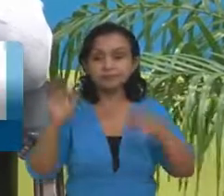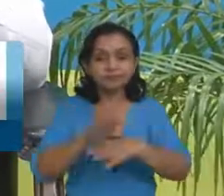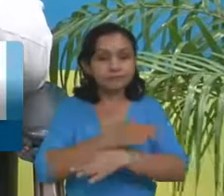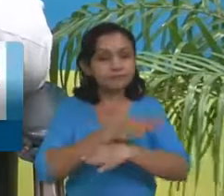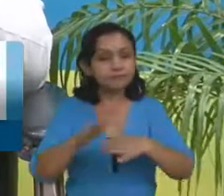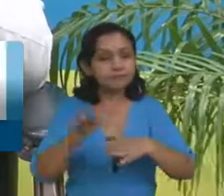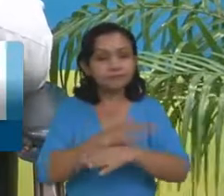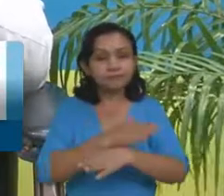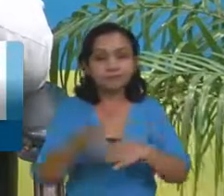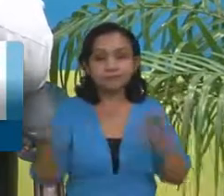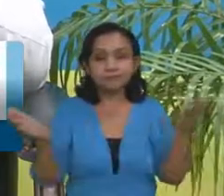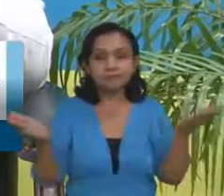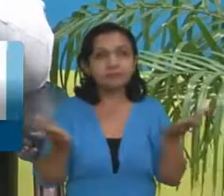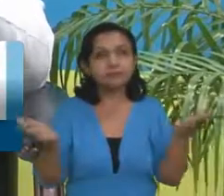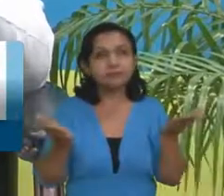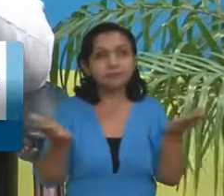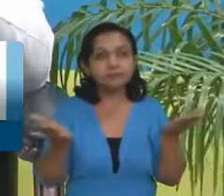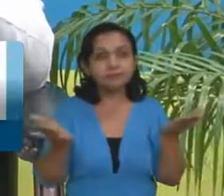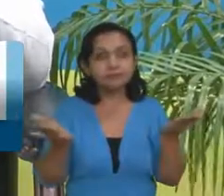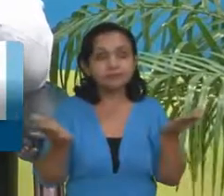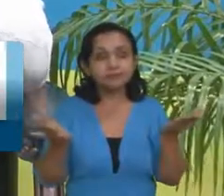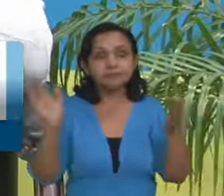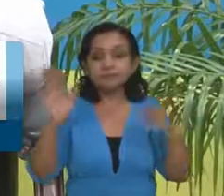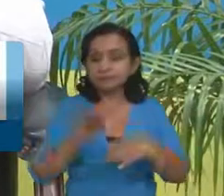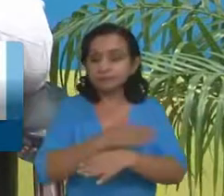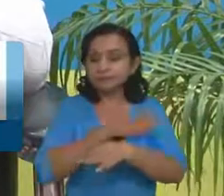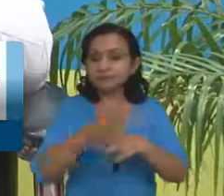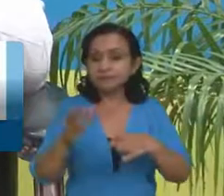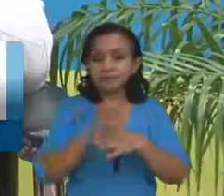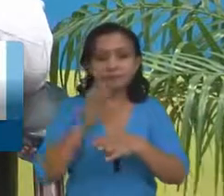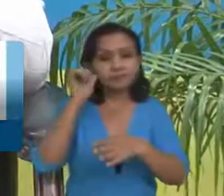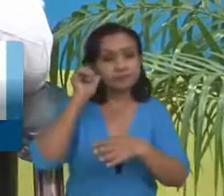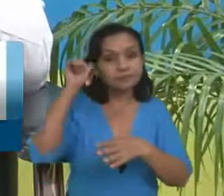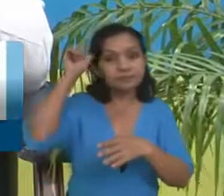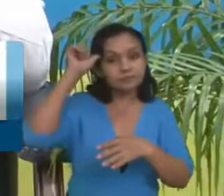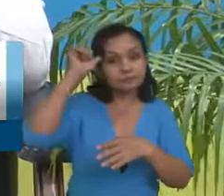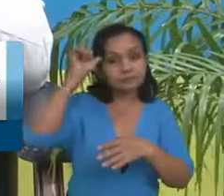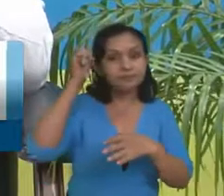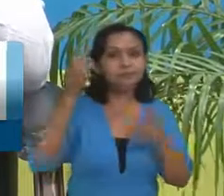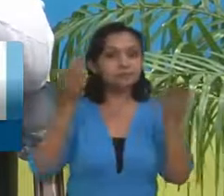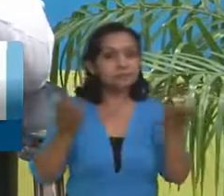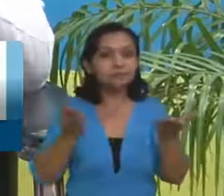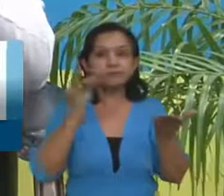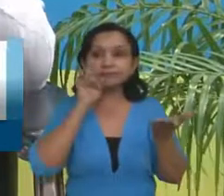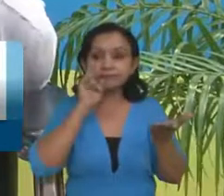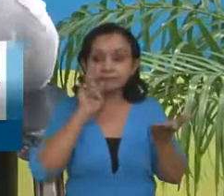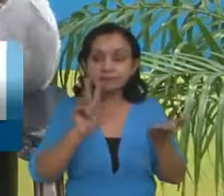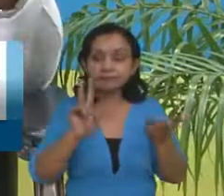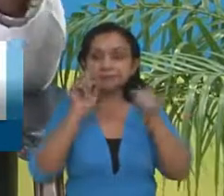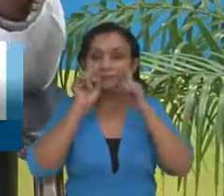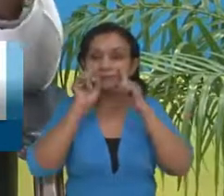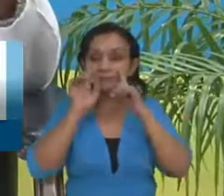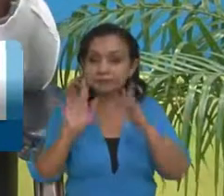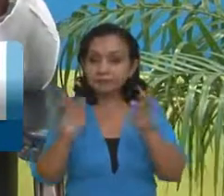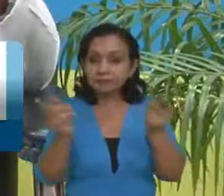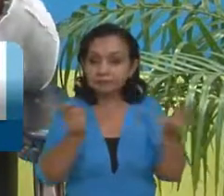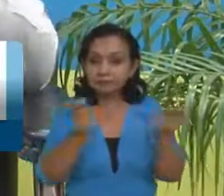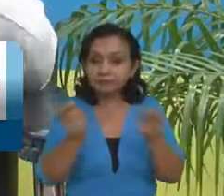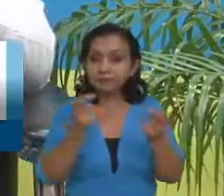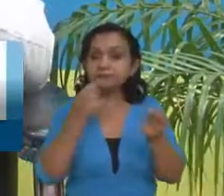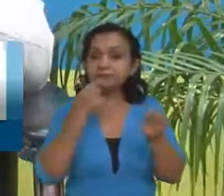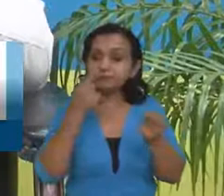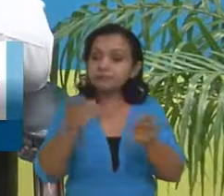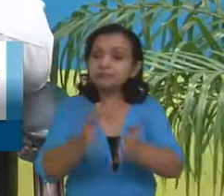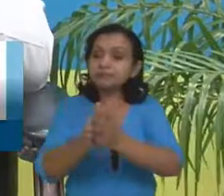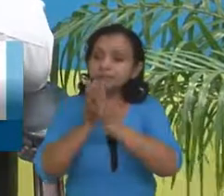diferente, ¿de acuerdo? El manejo es totalmente diferente y hay que tener mucho cuidado, atender las